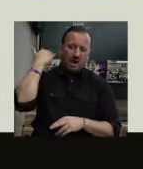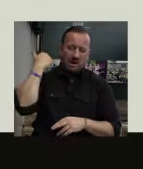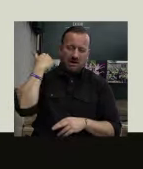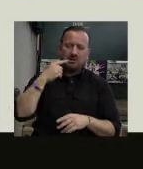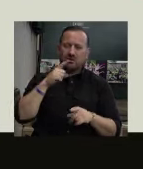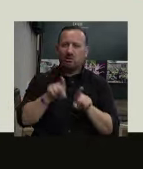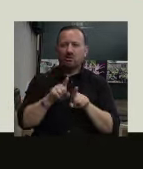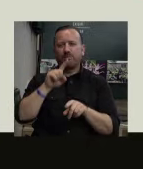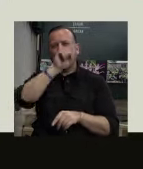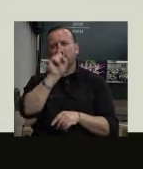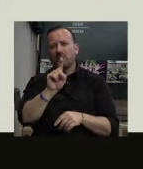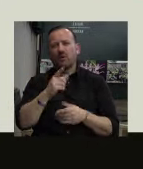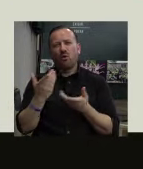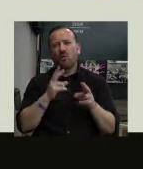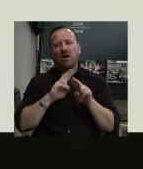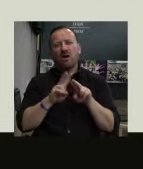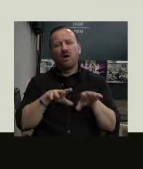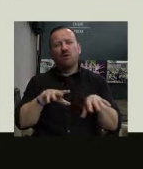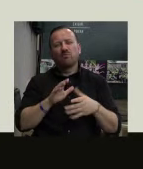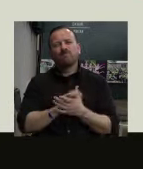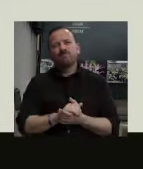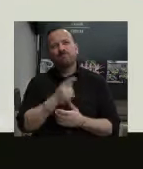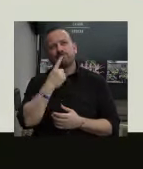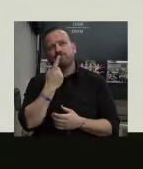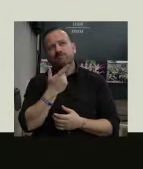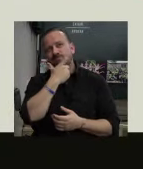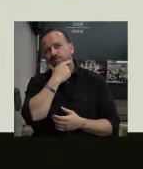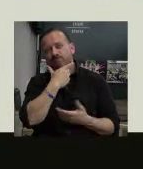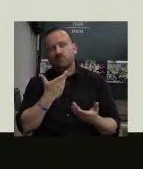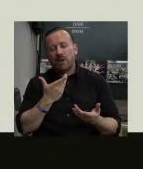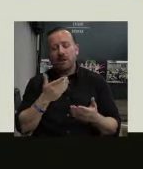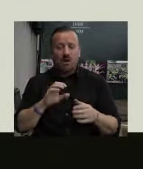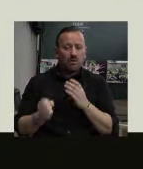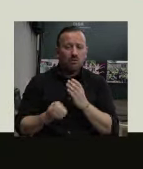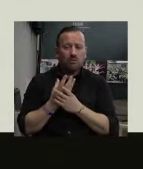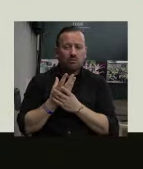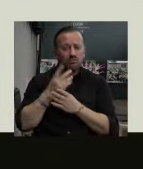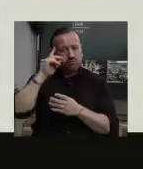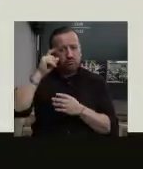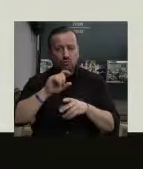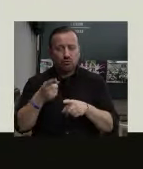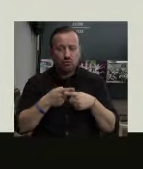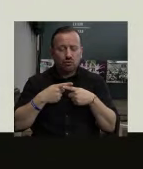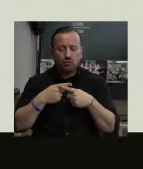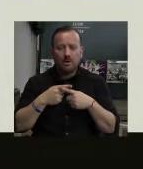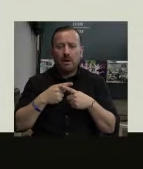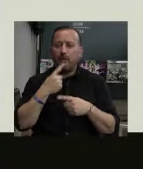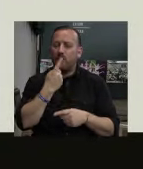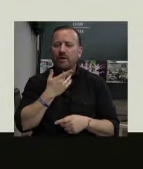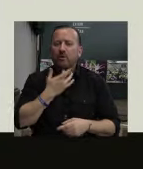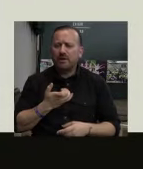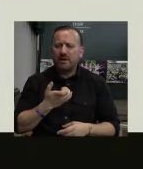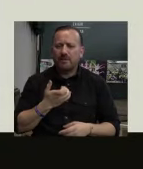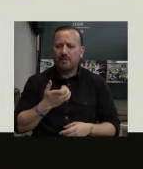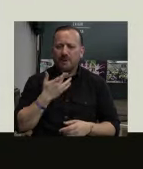preguntábamos cómo hacemos las cosas en la innovación Social La pregunta es por qué Y para